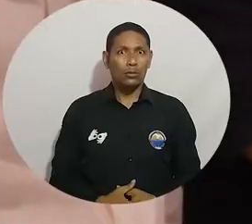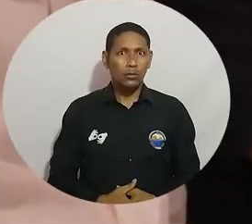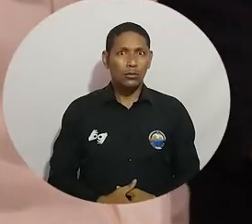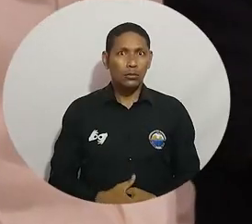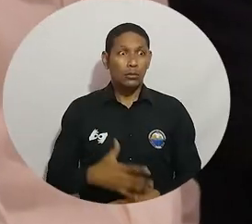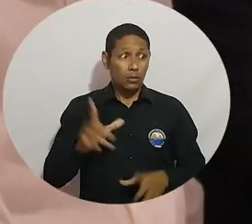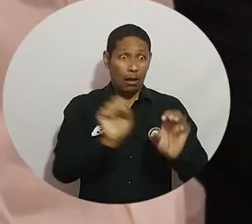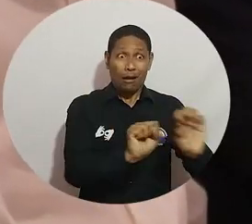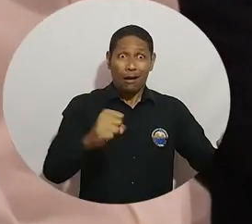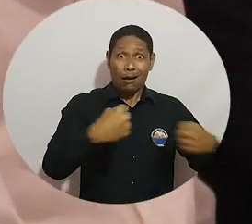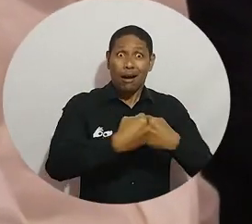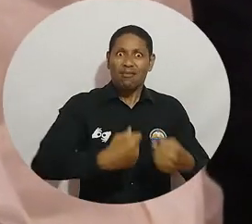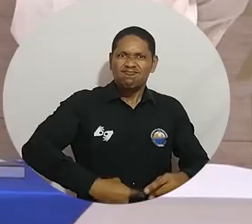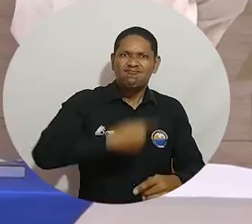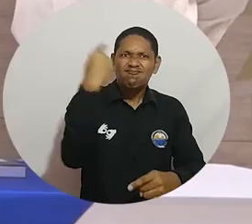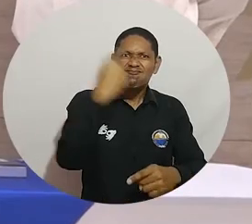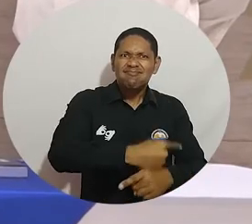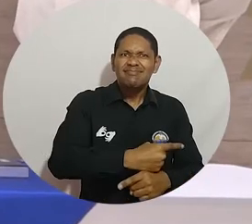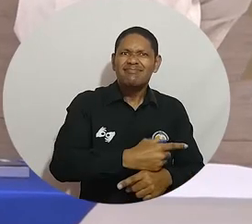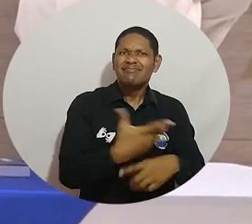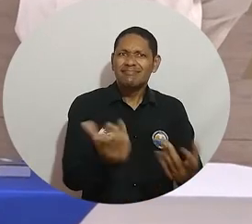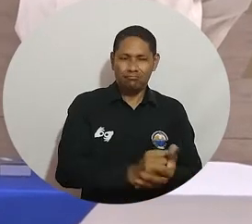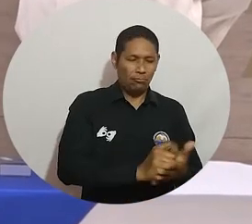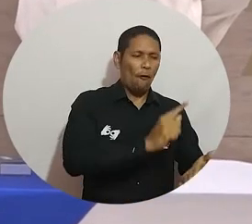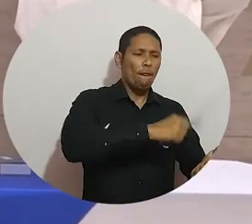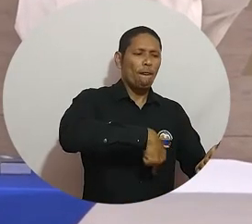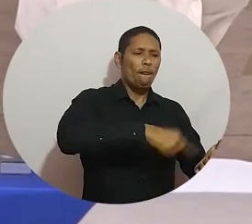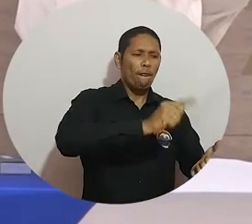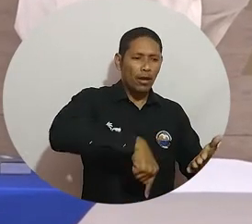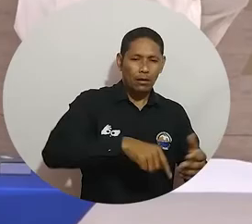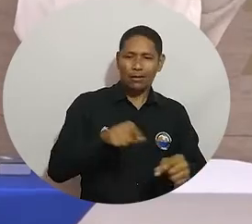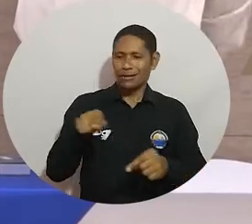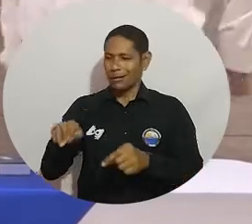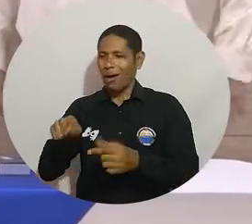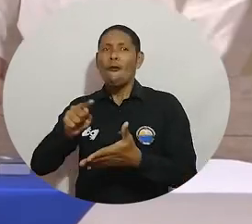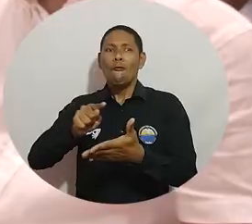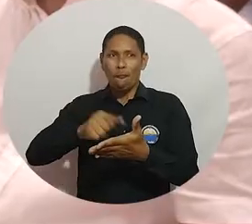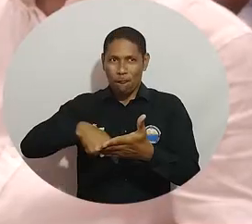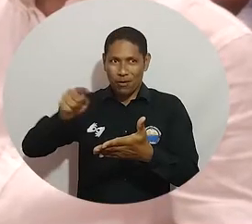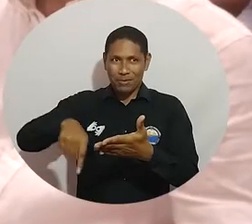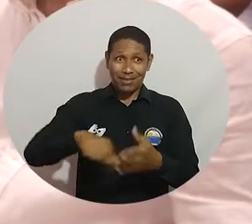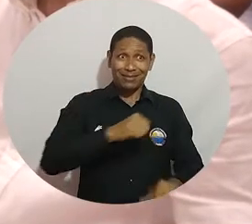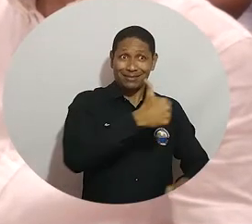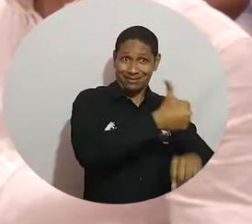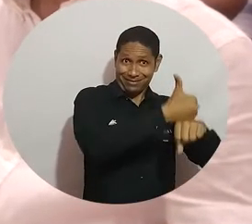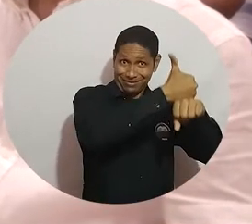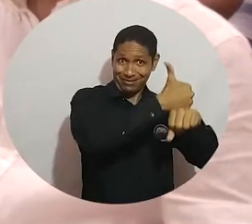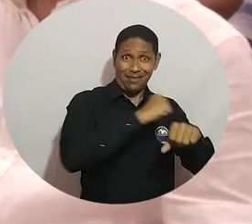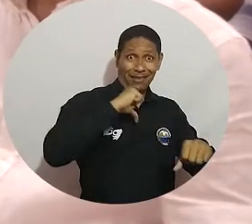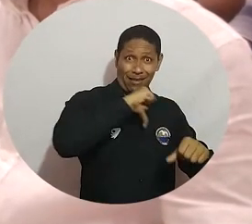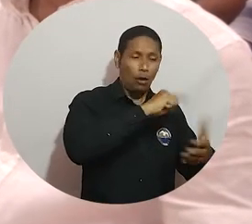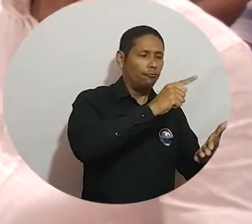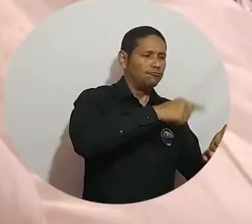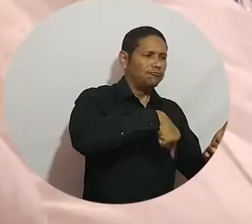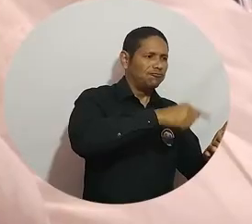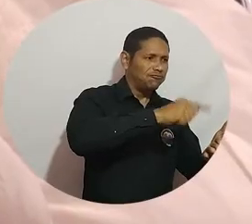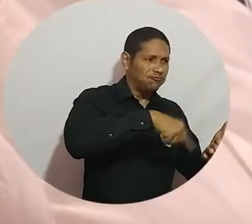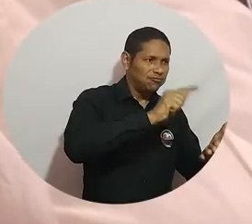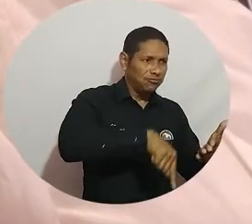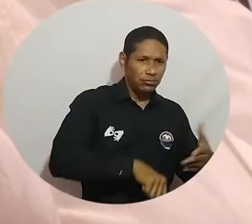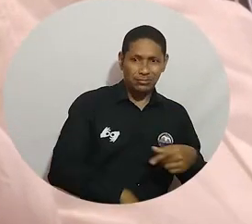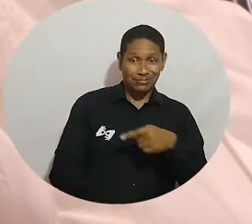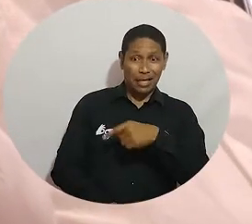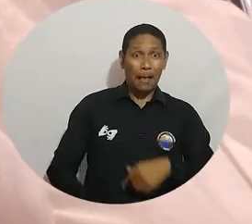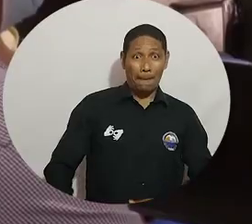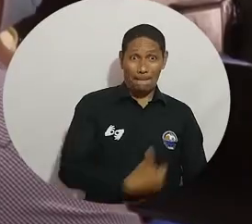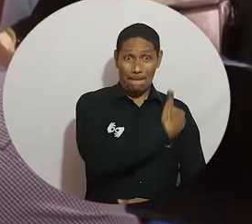La materialización de este importante acuerdo se dio a través de las firmas plasmadas por el rector de la Universidad del Magdalena, doctor